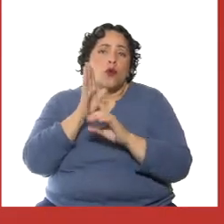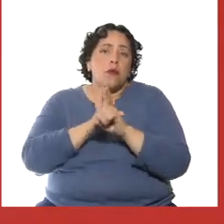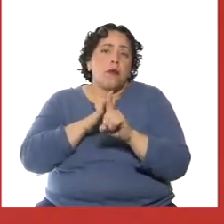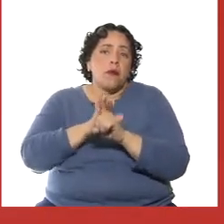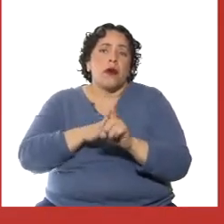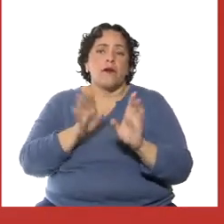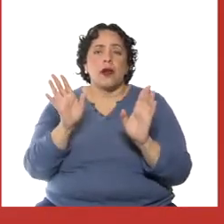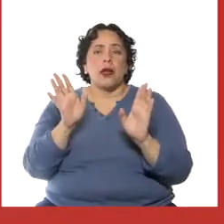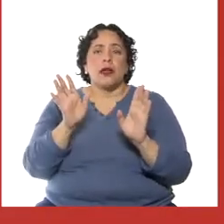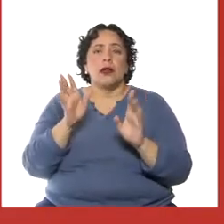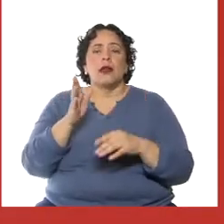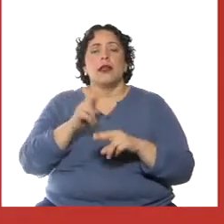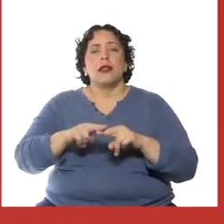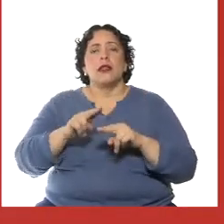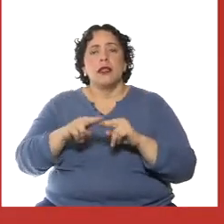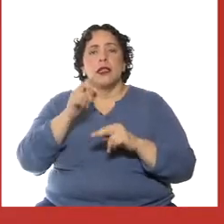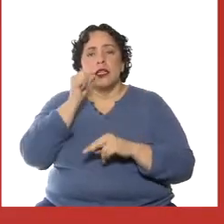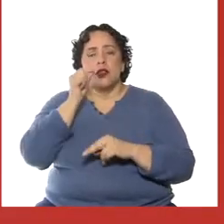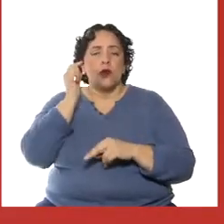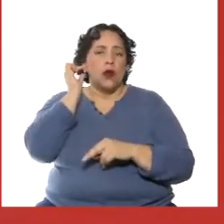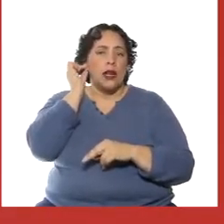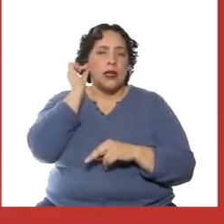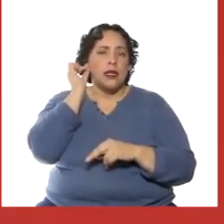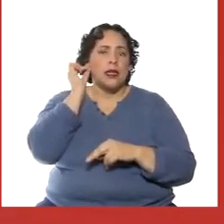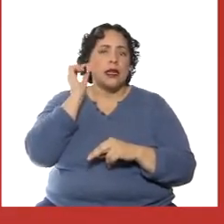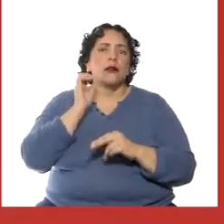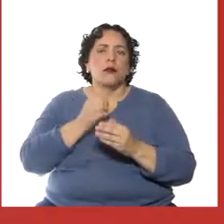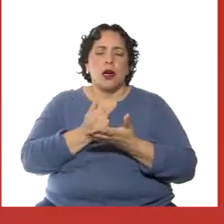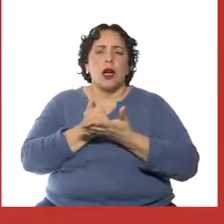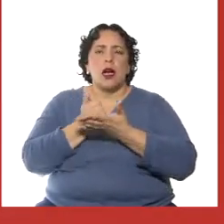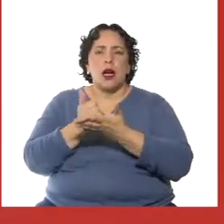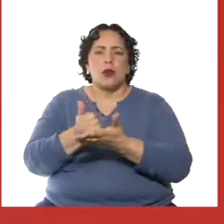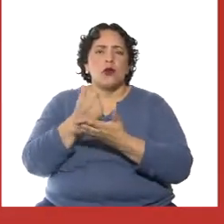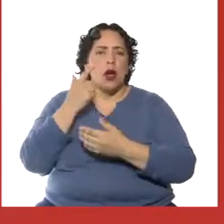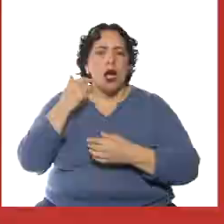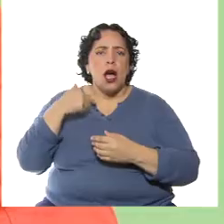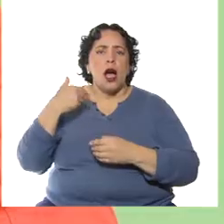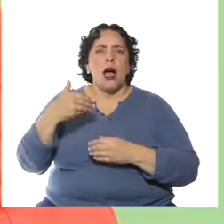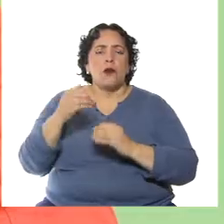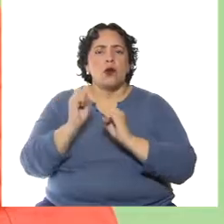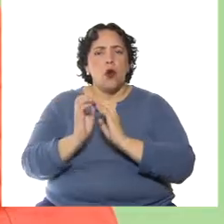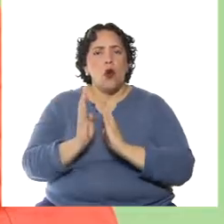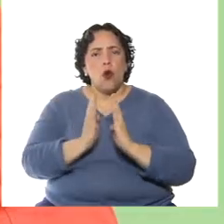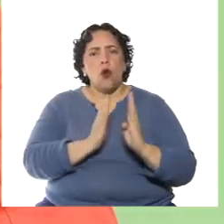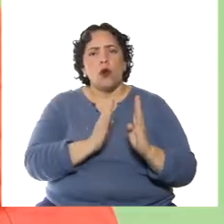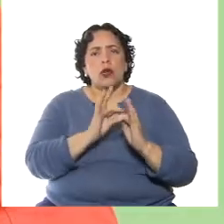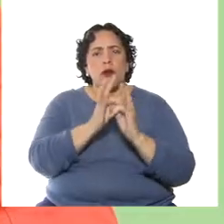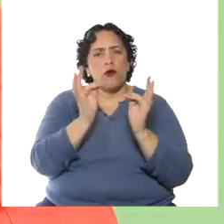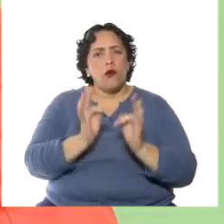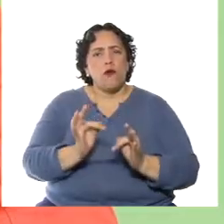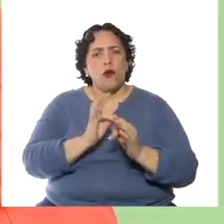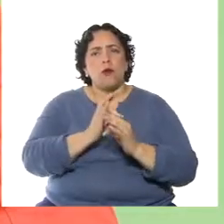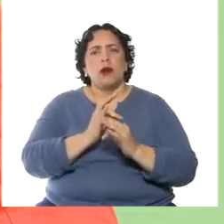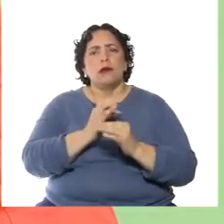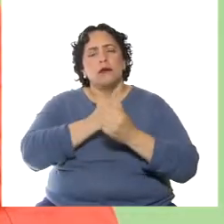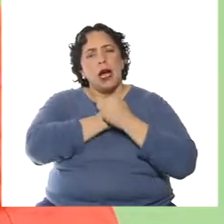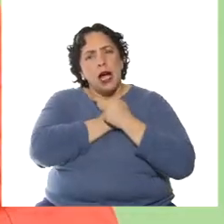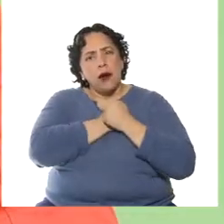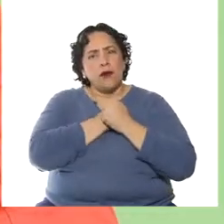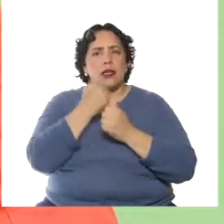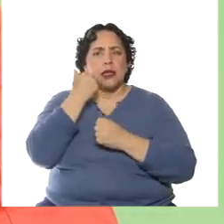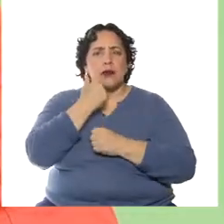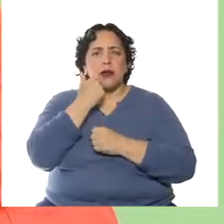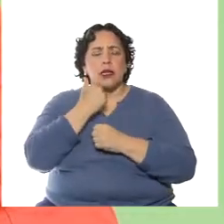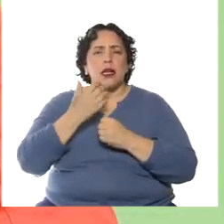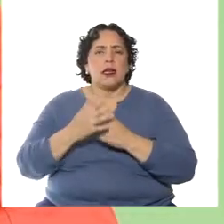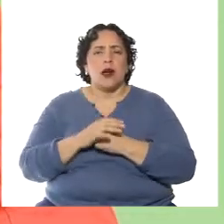preferencia, y así la niña y el niño vamos a contribuir con eso de los hábitos, del orden, pero de una manera afectiva, de una manera tierna. Y